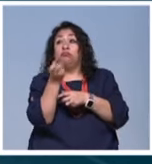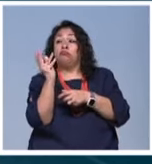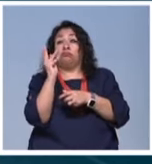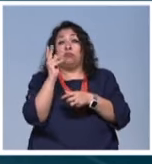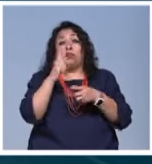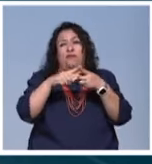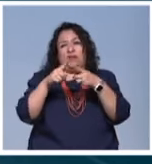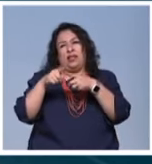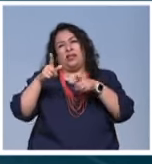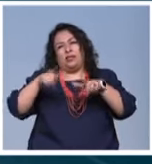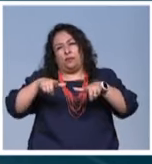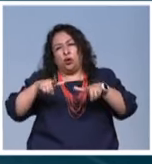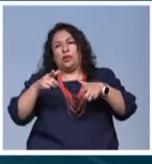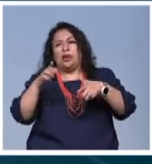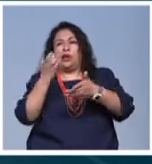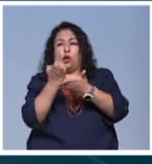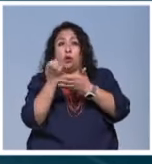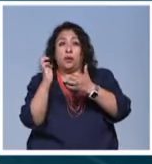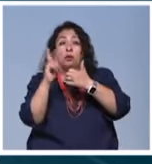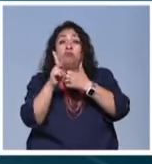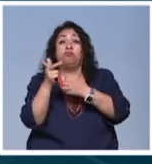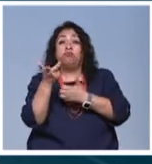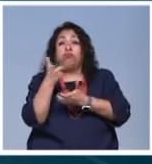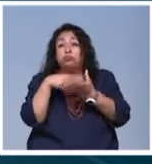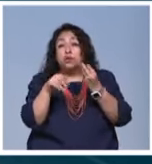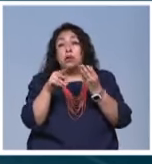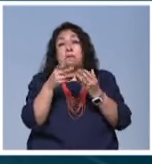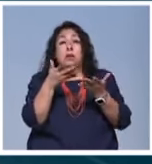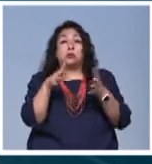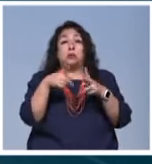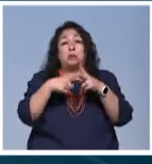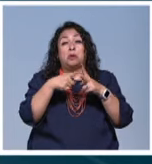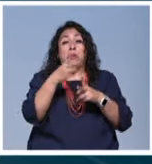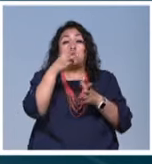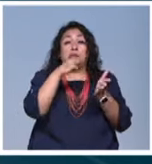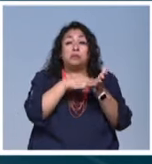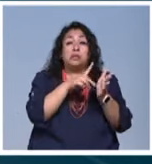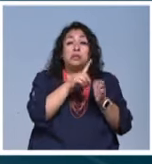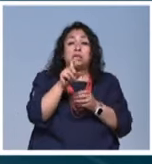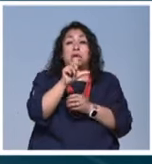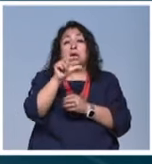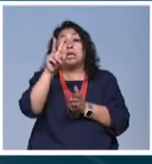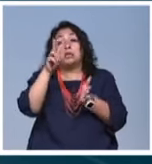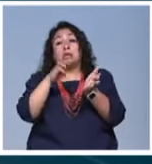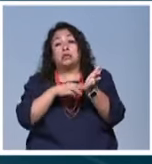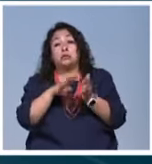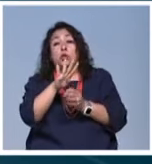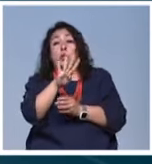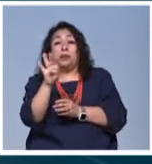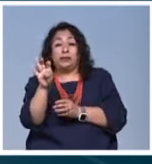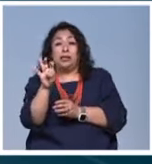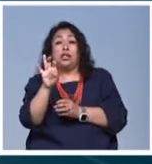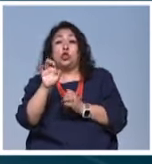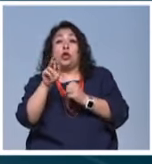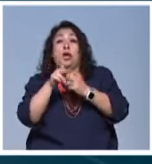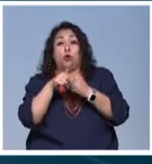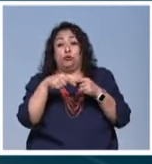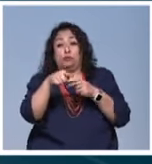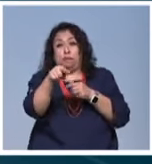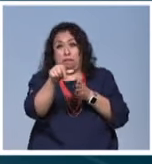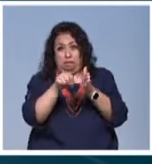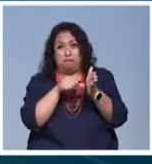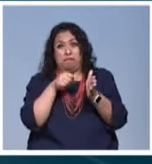portales económicos europeos van a generar un sueldo promedio de entre 3,100 y 3900 durante